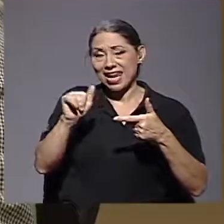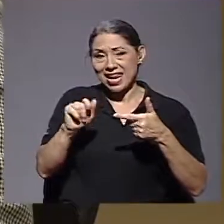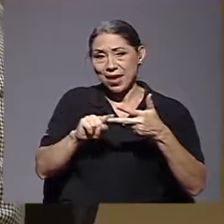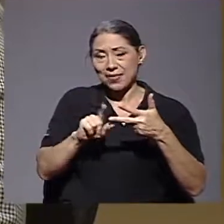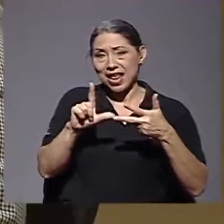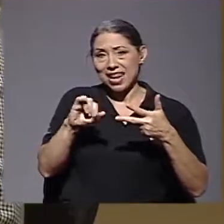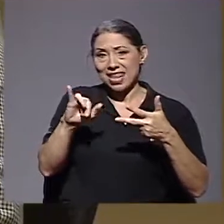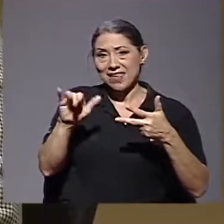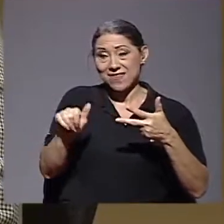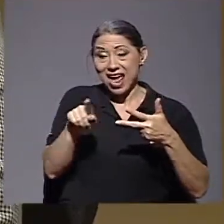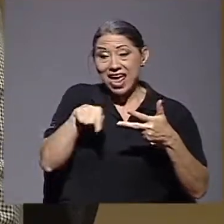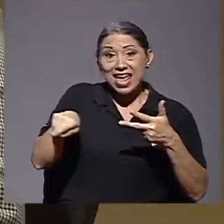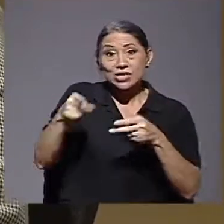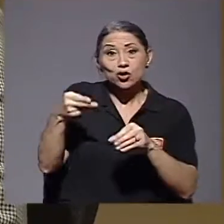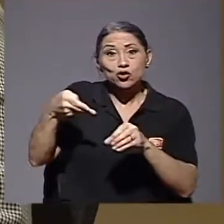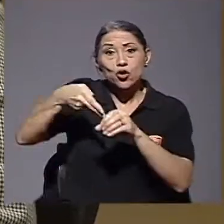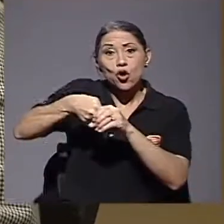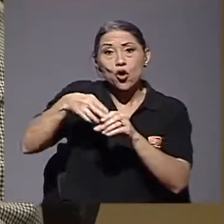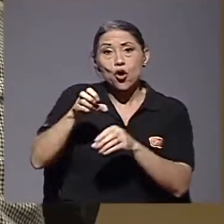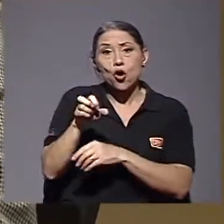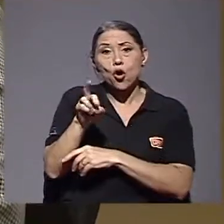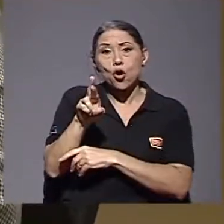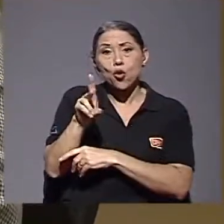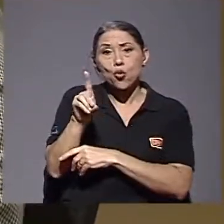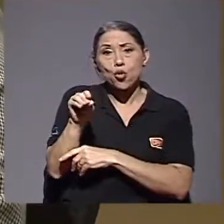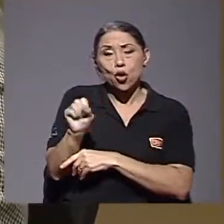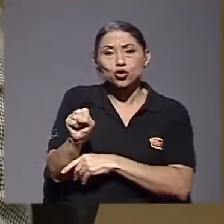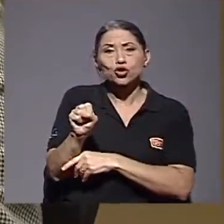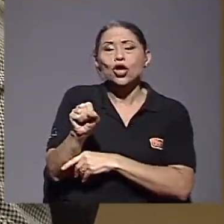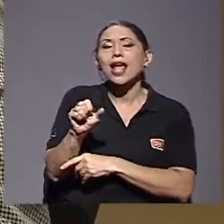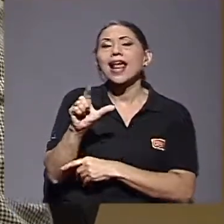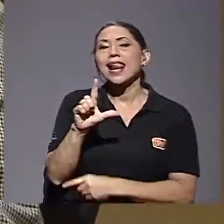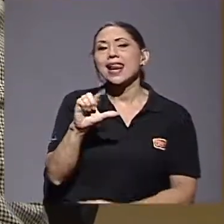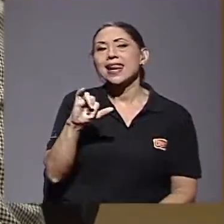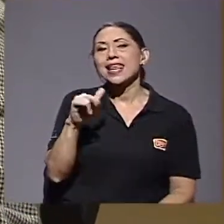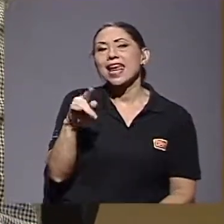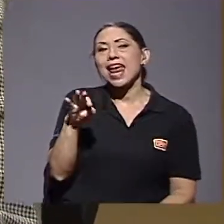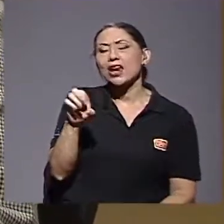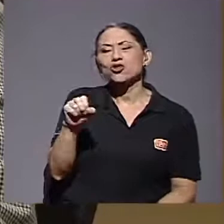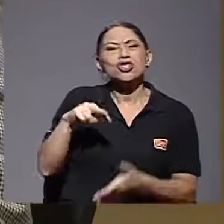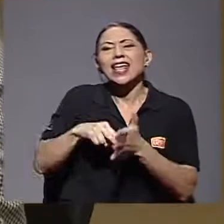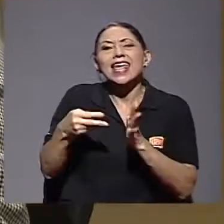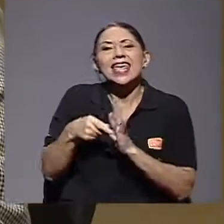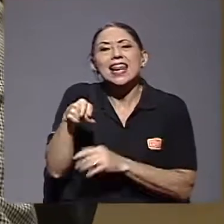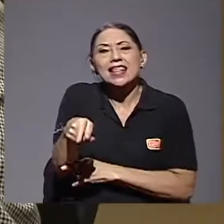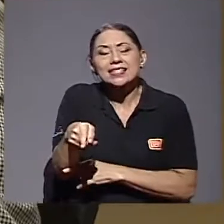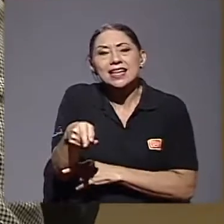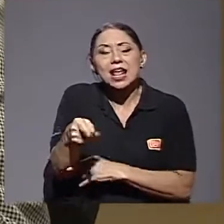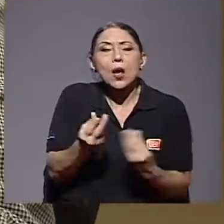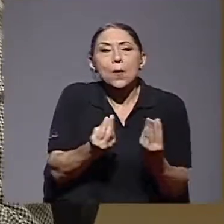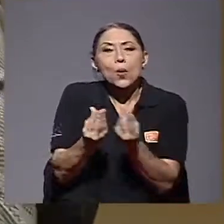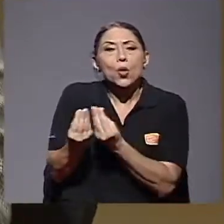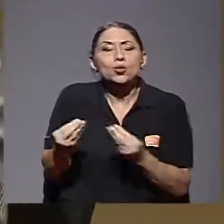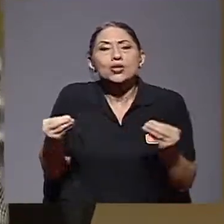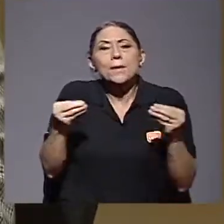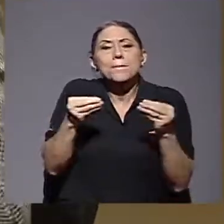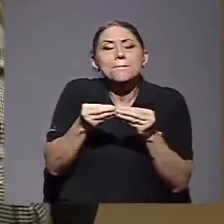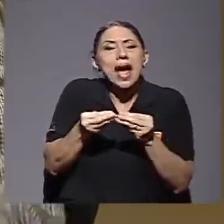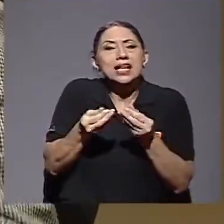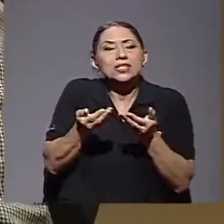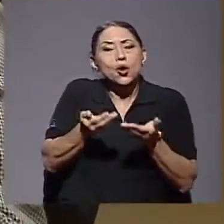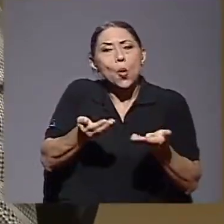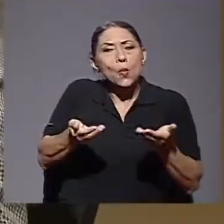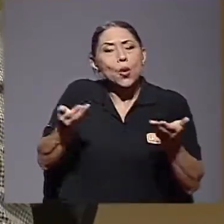ligeros. ¿Qué quiere decir esto? Eso quiere decir que produce más componentes ligeros